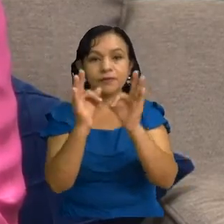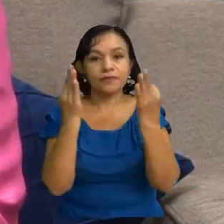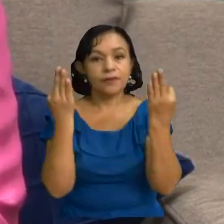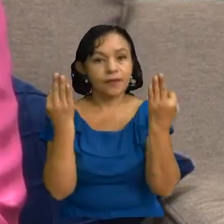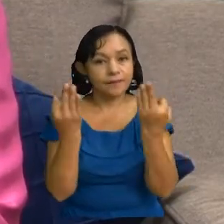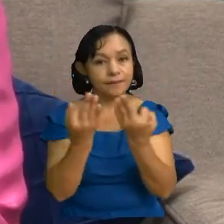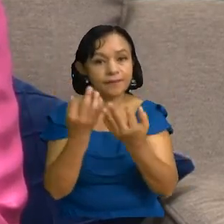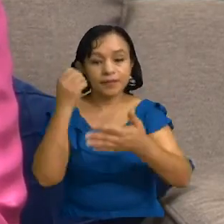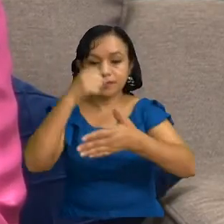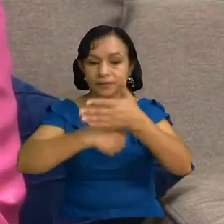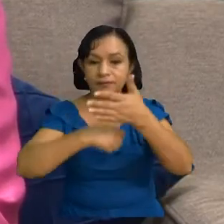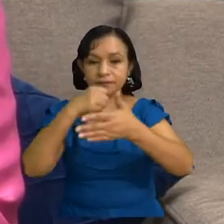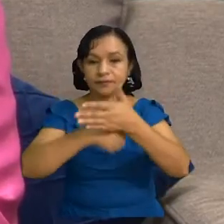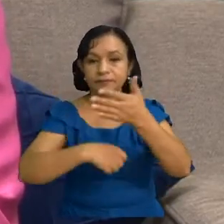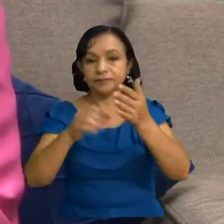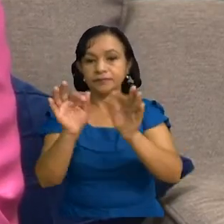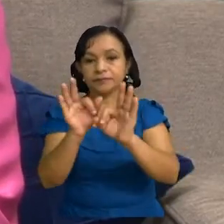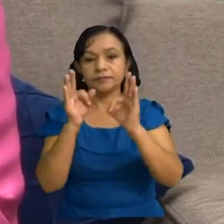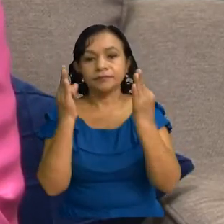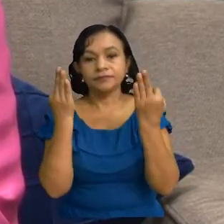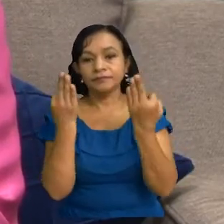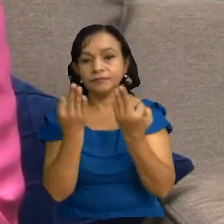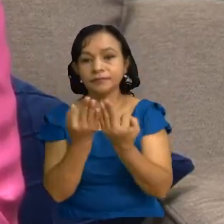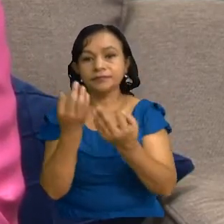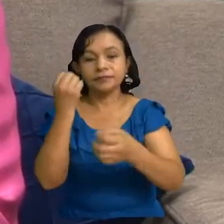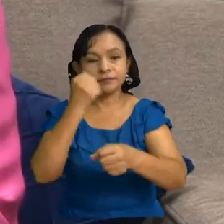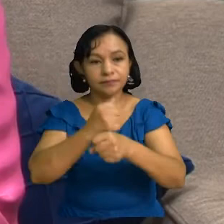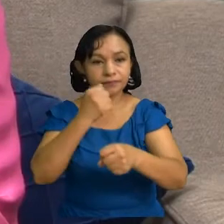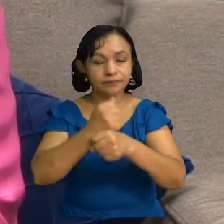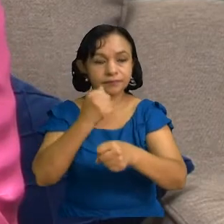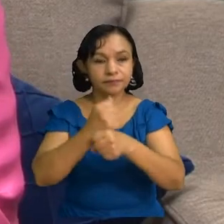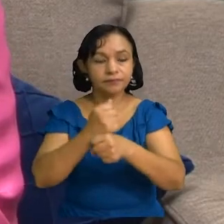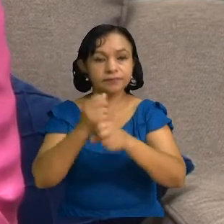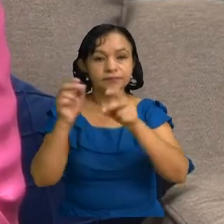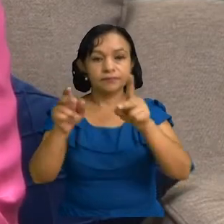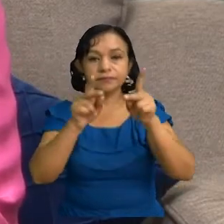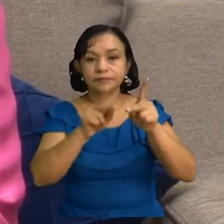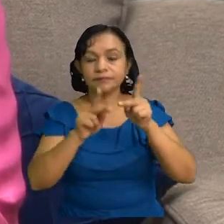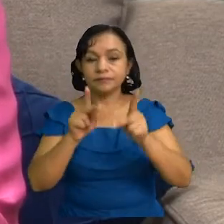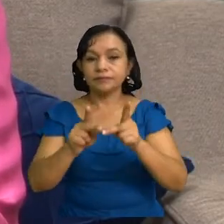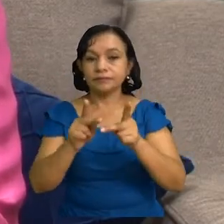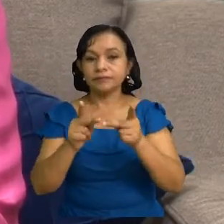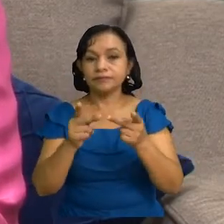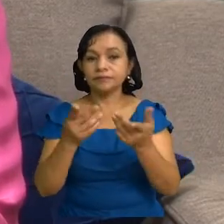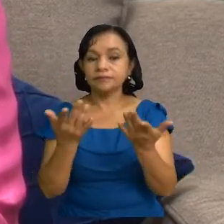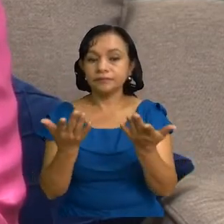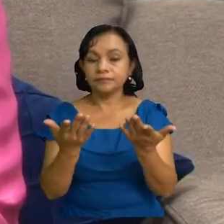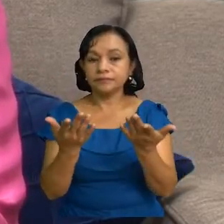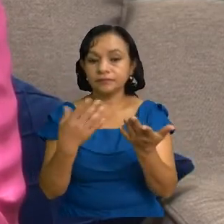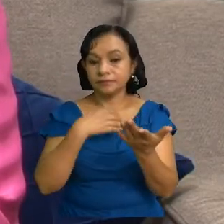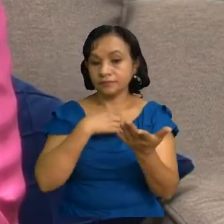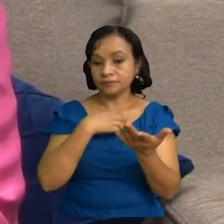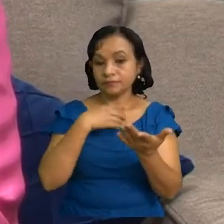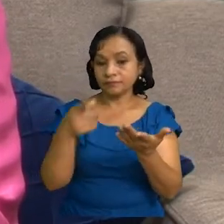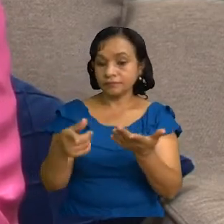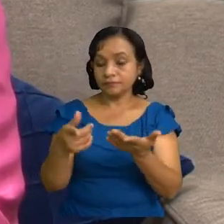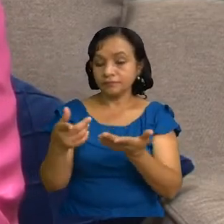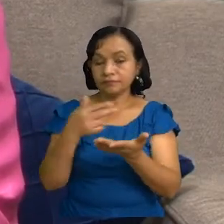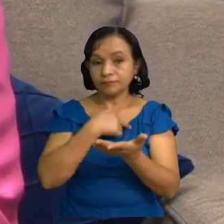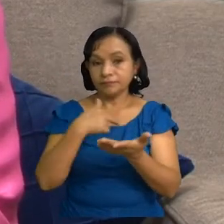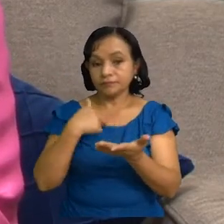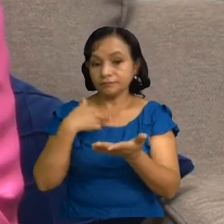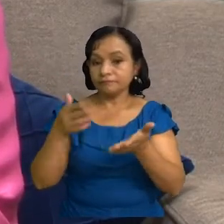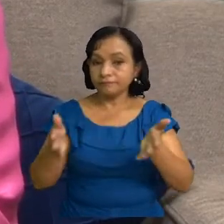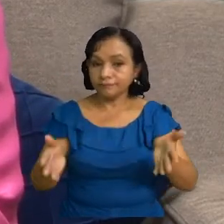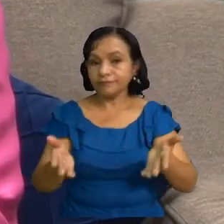fortalecimiento de la economía familiar pues vamos a trabajar con protagonistas que dependen directamente del bosque que es lo que ha venido